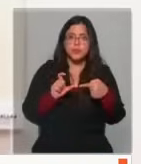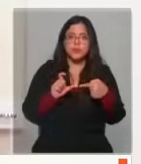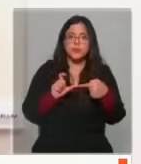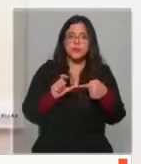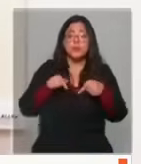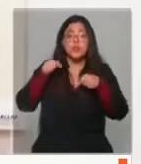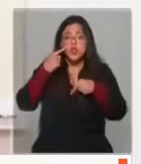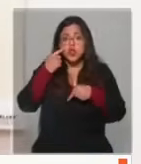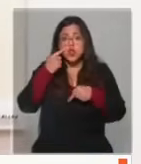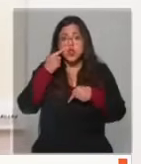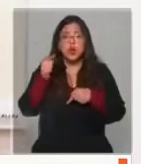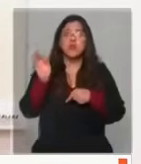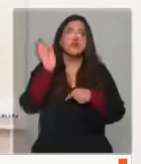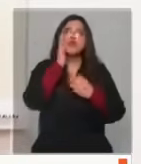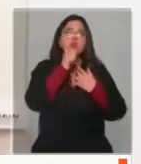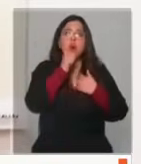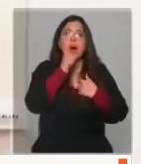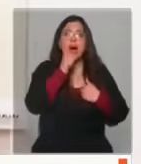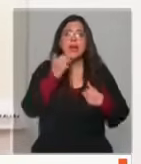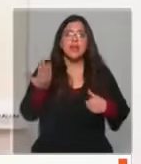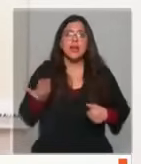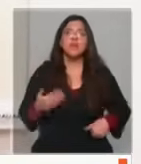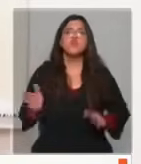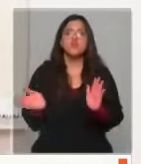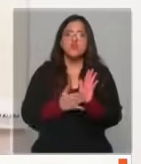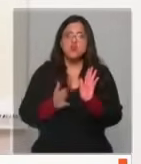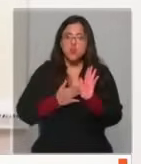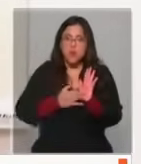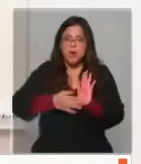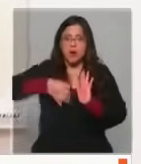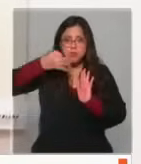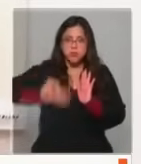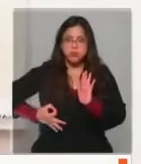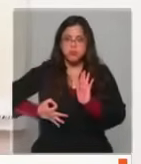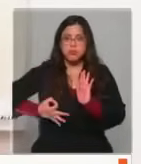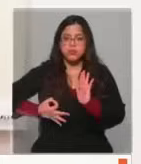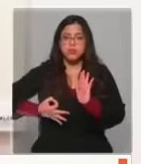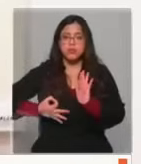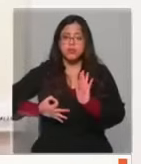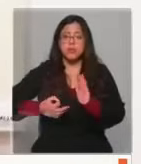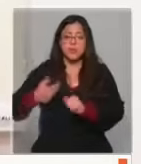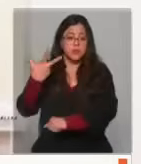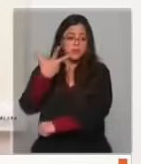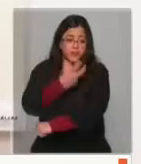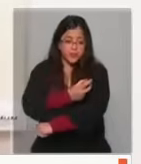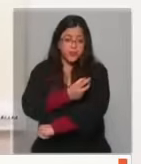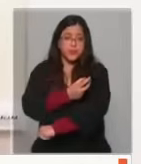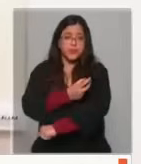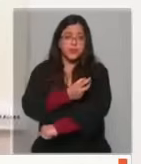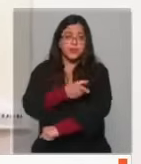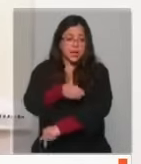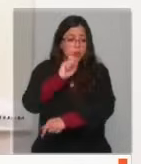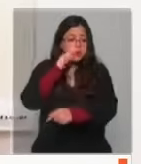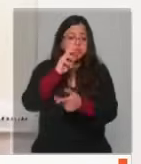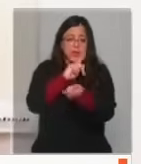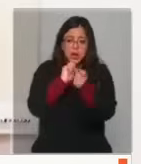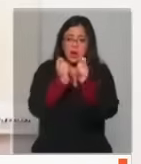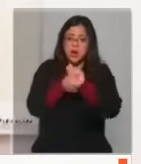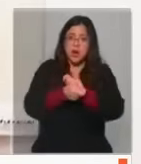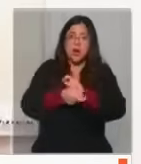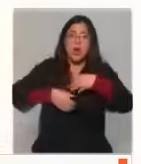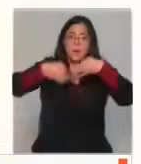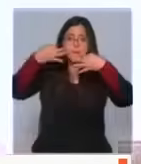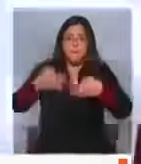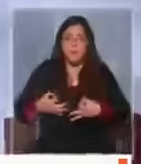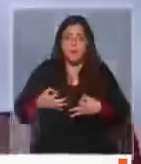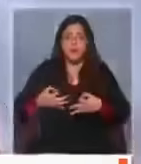Todavía no existe una evidencia de que el resultado que da este medicamento se traduzca en una respuesta